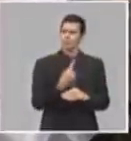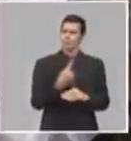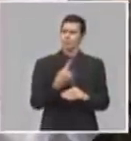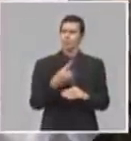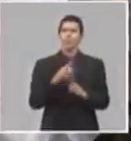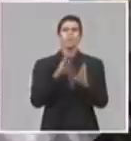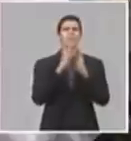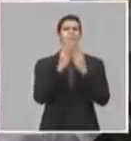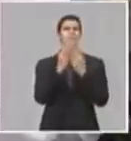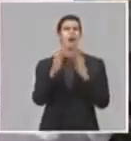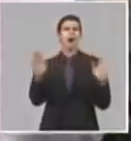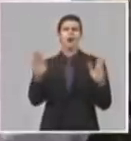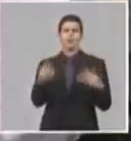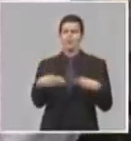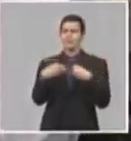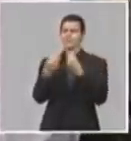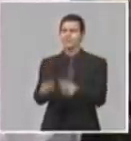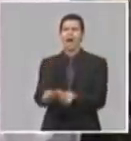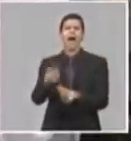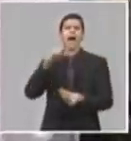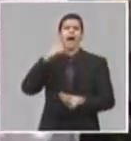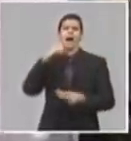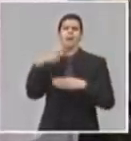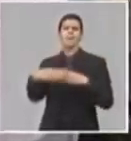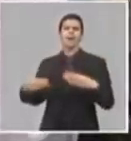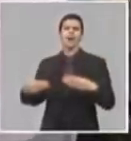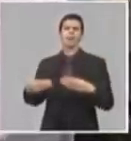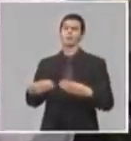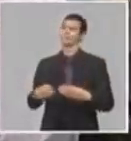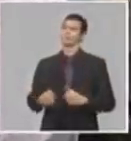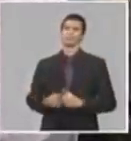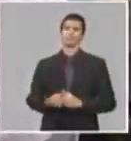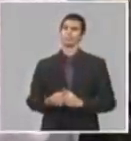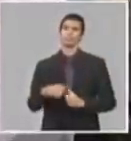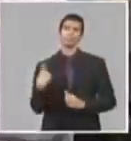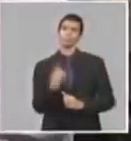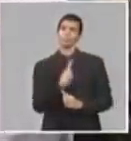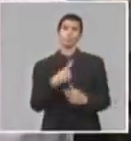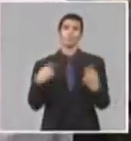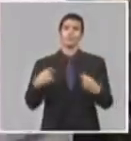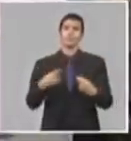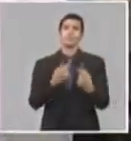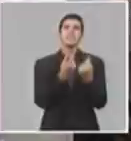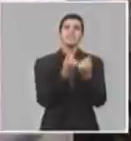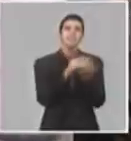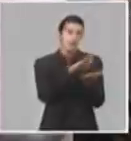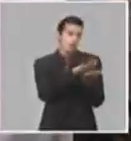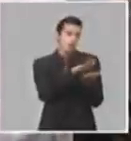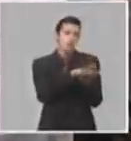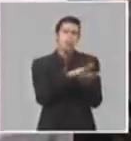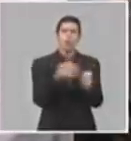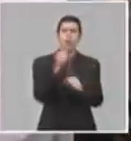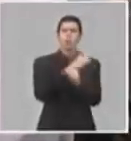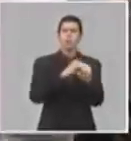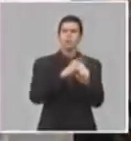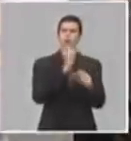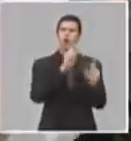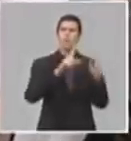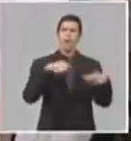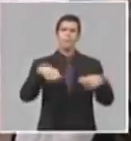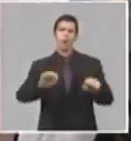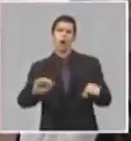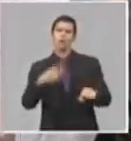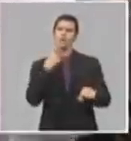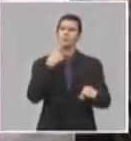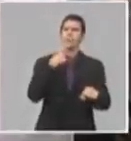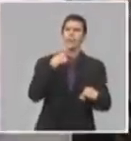los que dispone el país y en vez de destinarlos a importar los alimentos básicos de línea económica, los productos aseos básicos de línea económica para